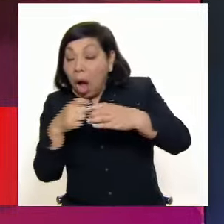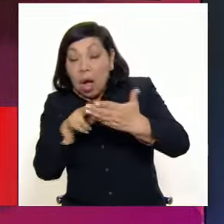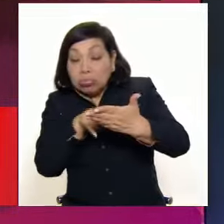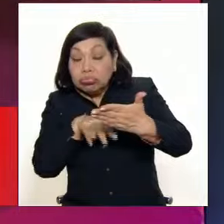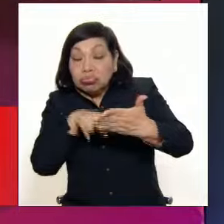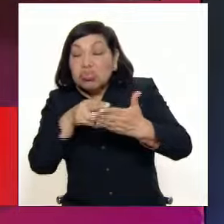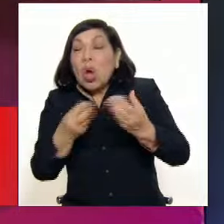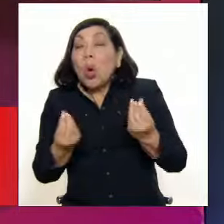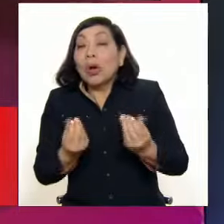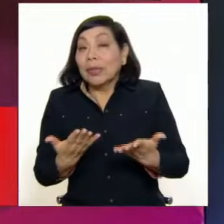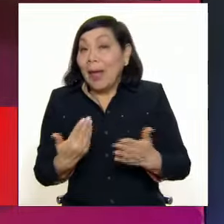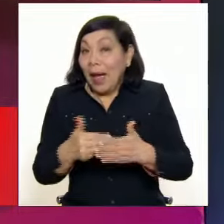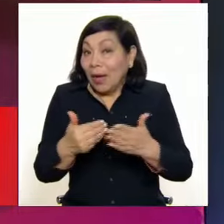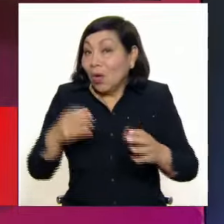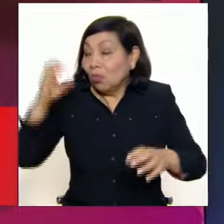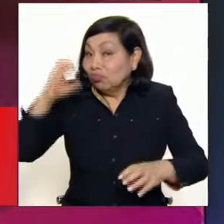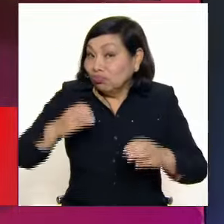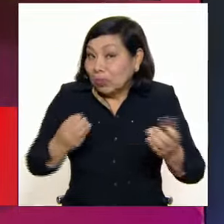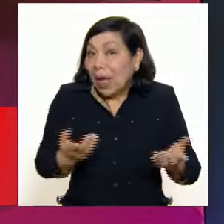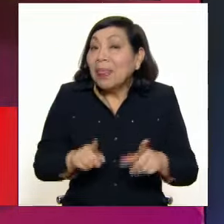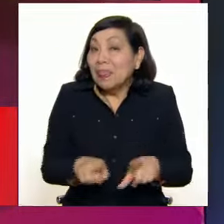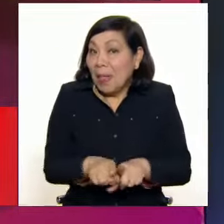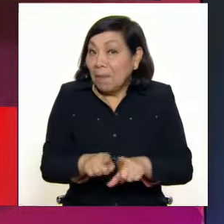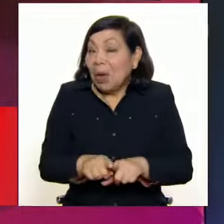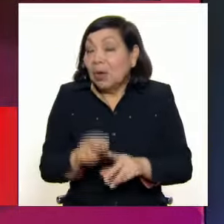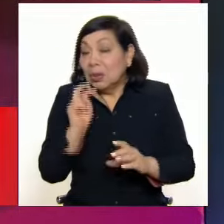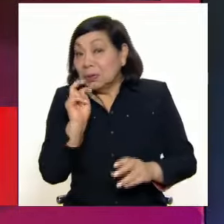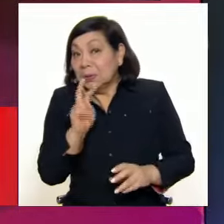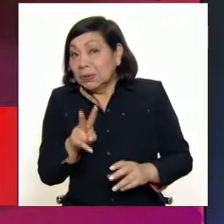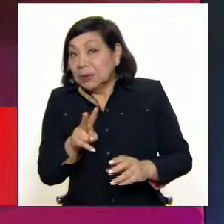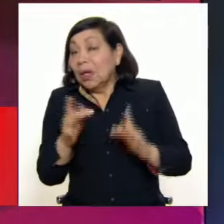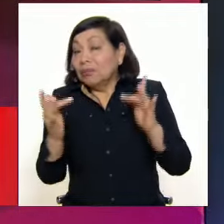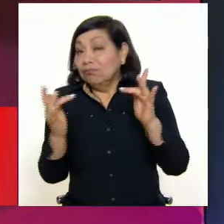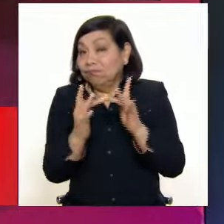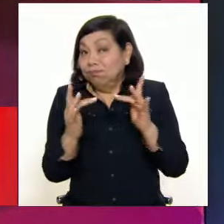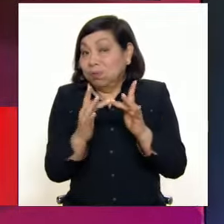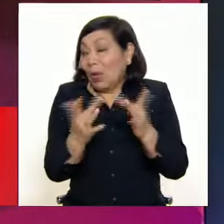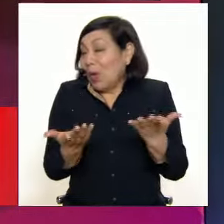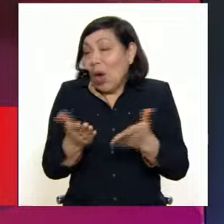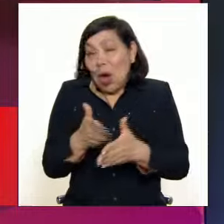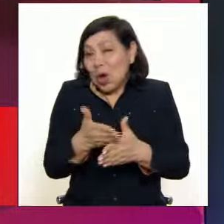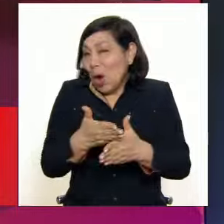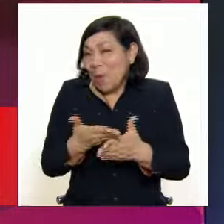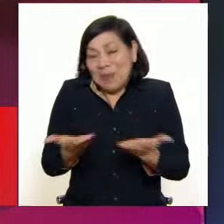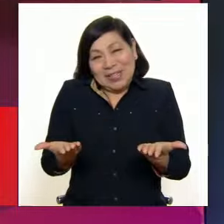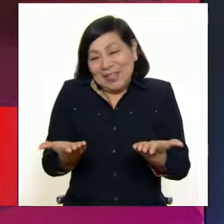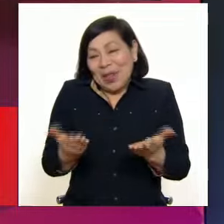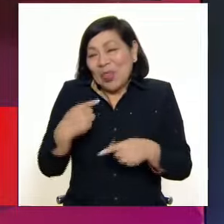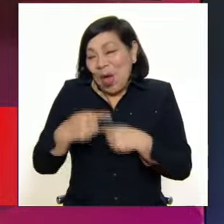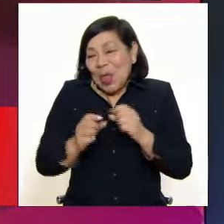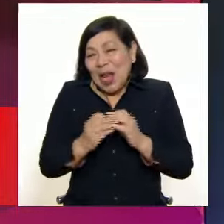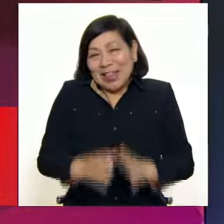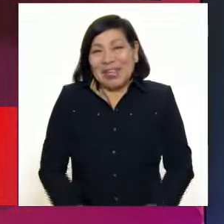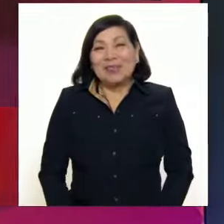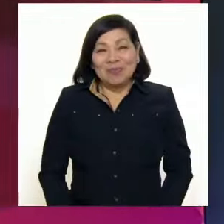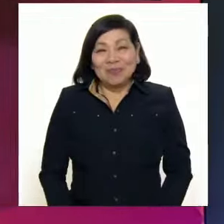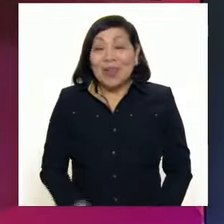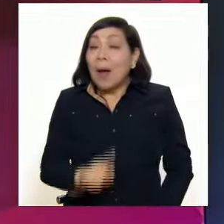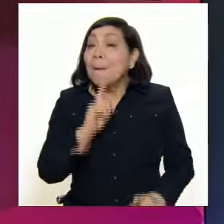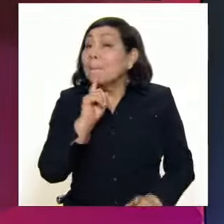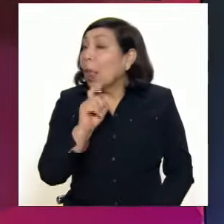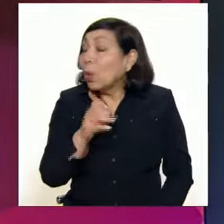el aviso de corto plazo ante lluvias intensas y también lo puedes encontrar en nuestras redes sociales porque es compartido de manera diaria. No sé si tienen